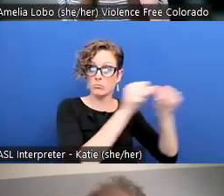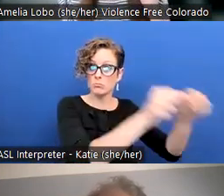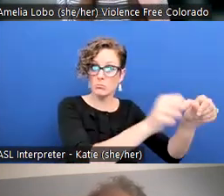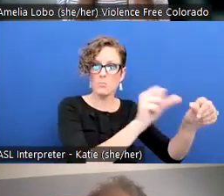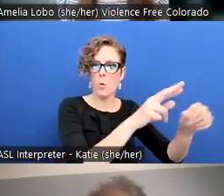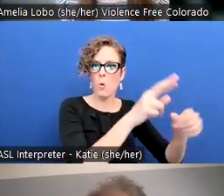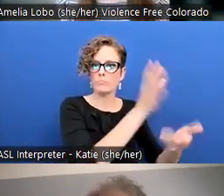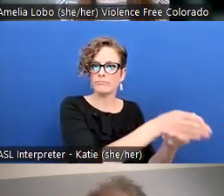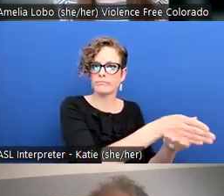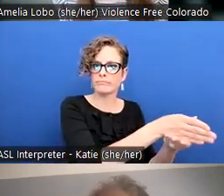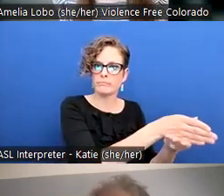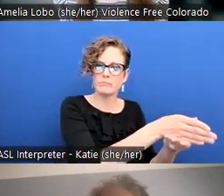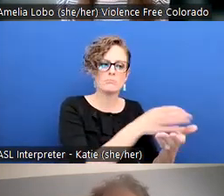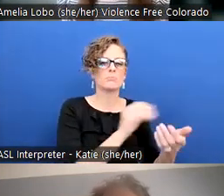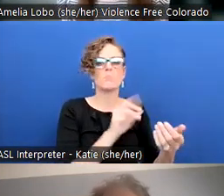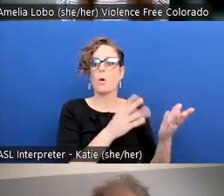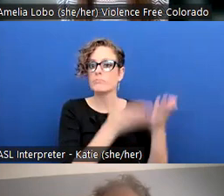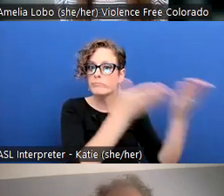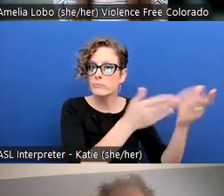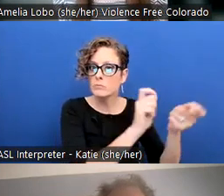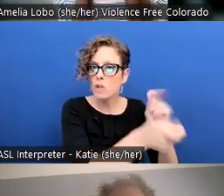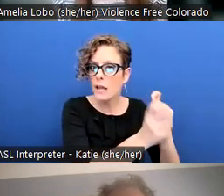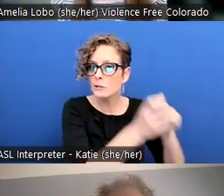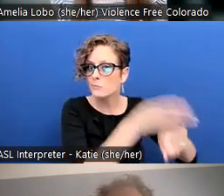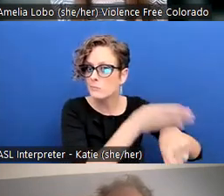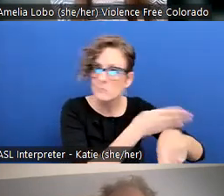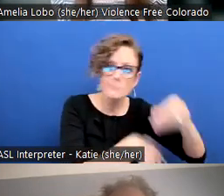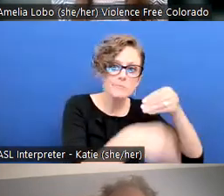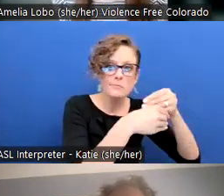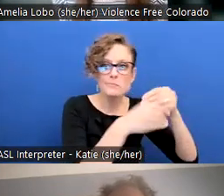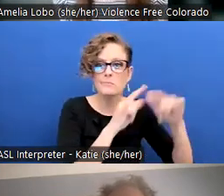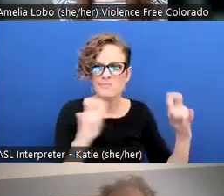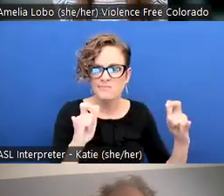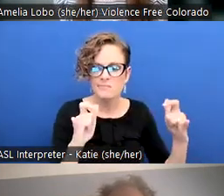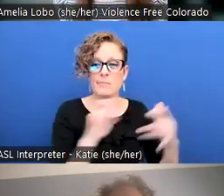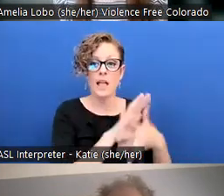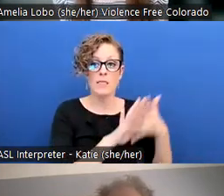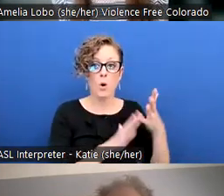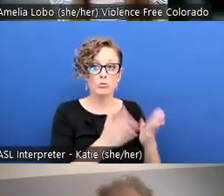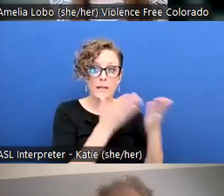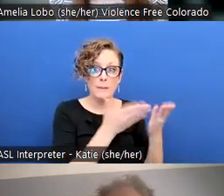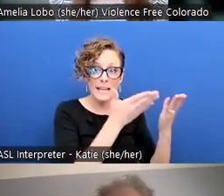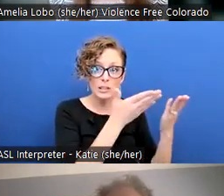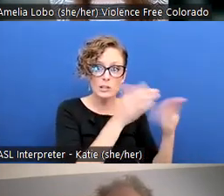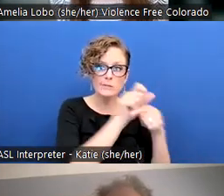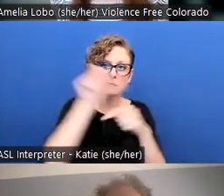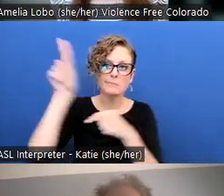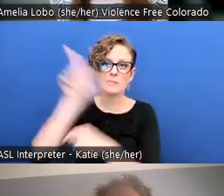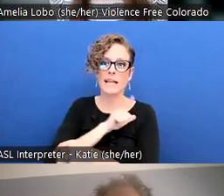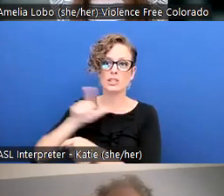analizan para ver si deben de continuar después de ese plazo y se da el tiempo para